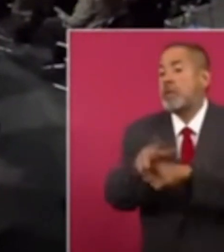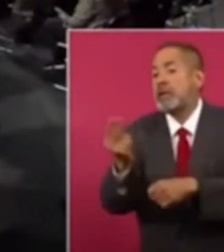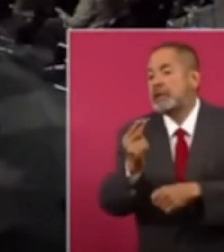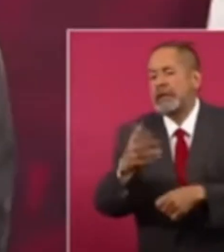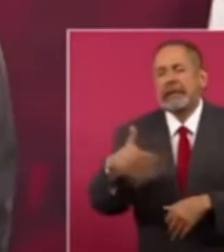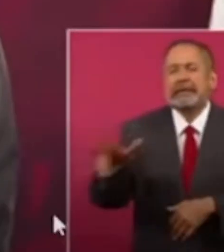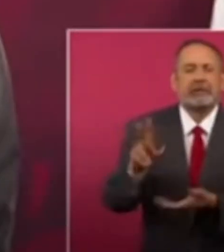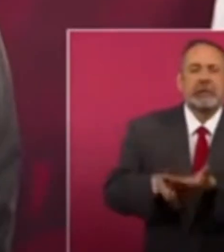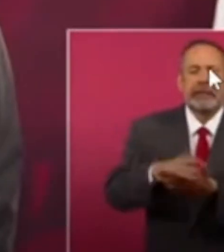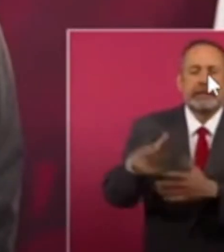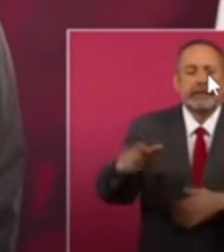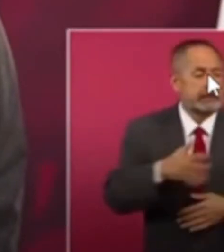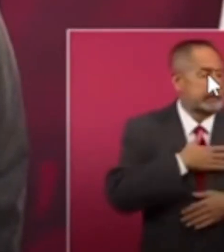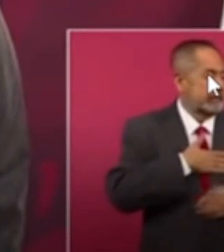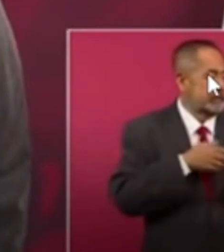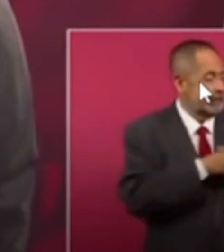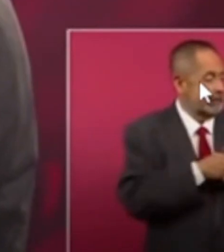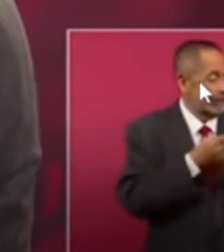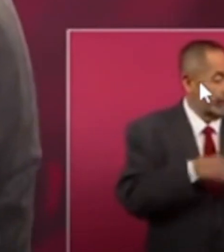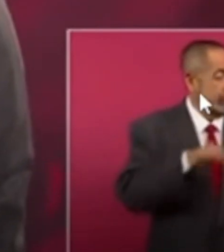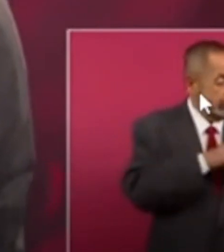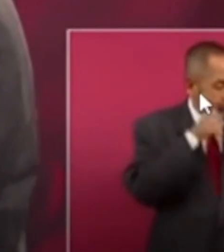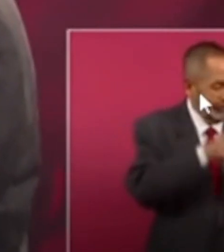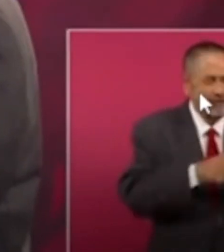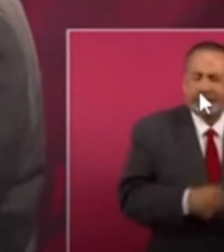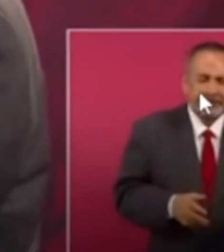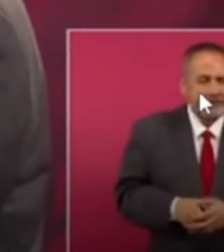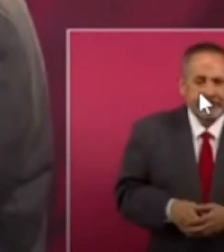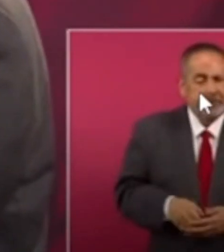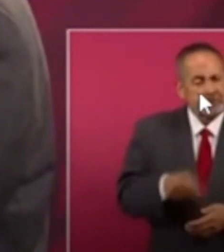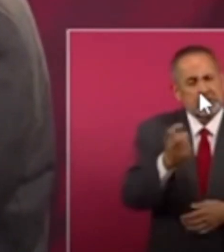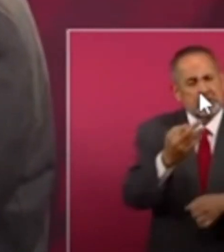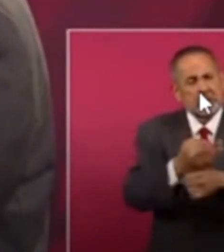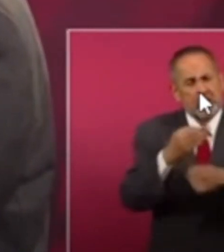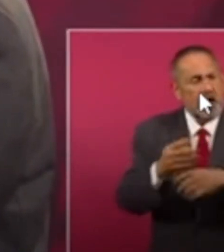pueblo. Por eso está muy bien el debate,